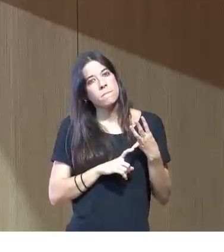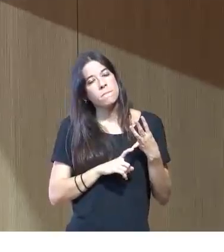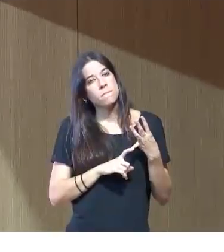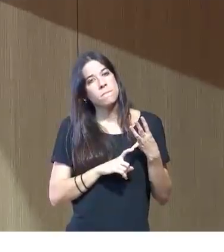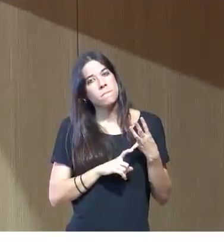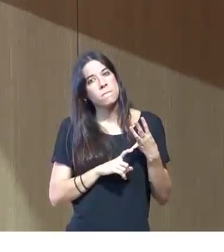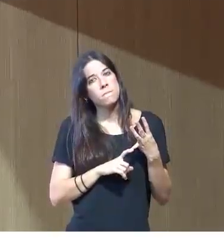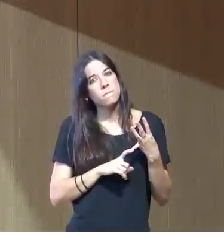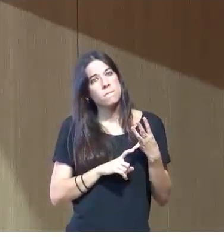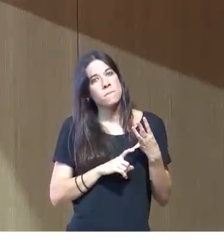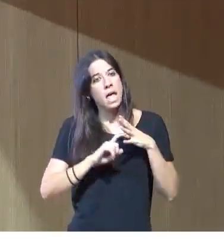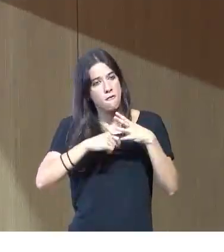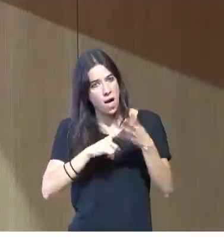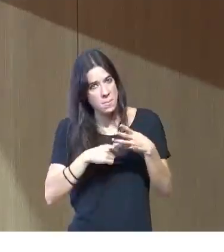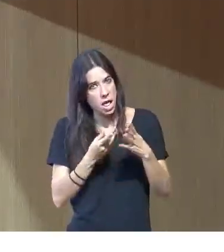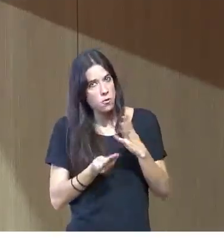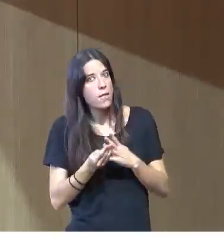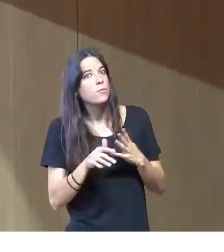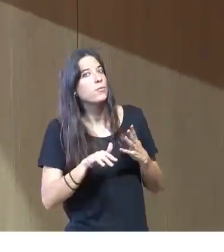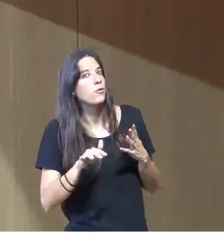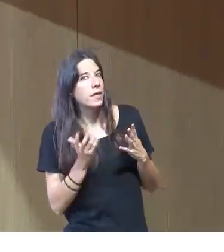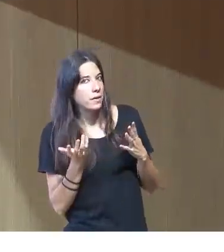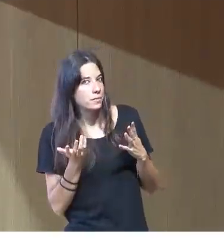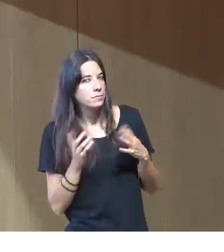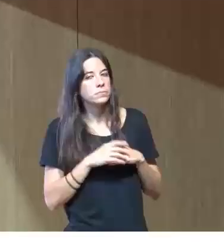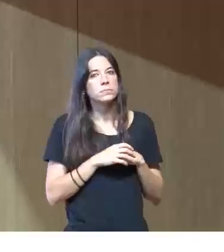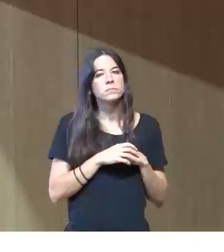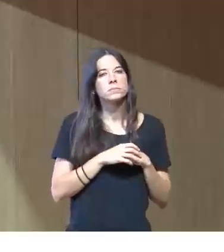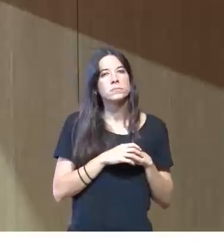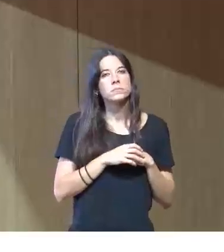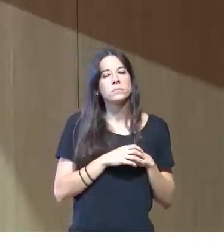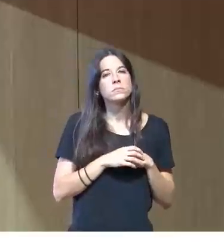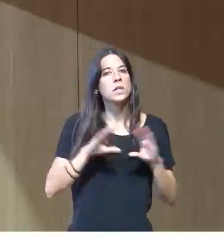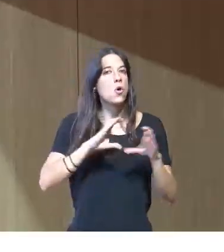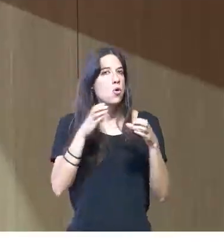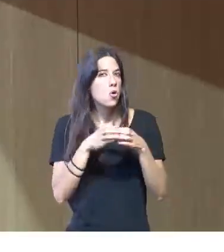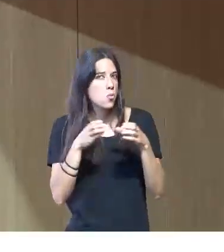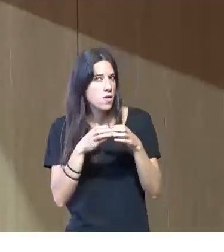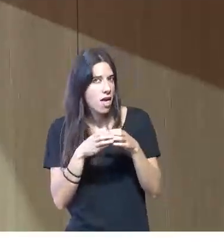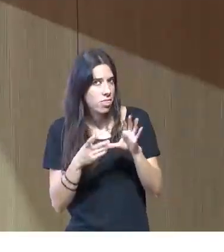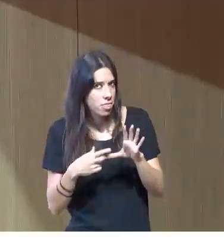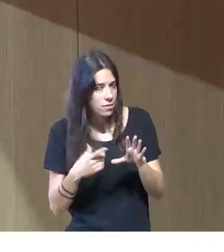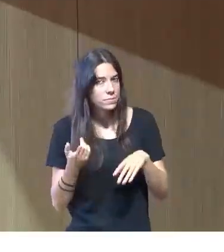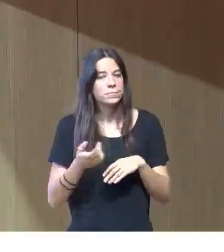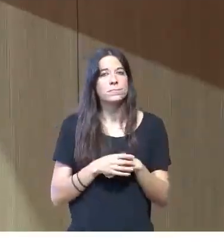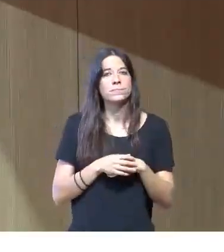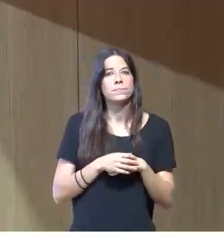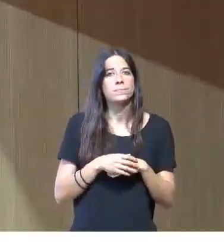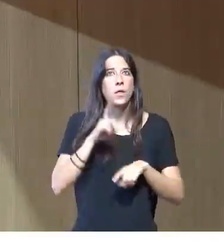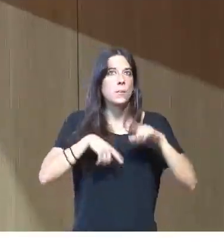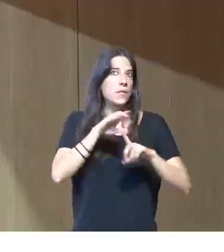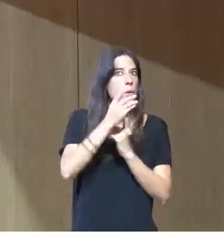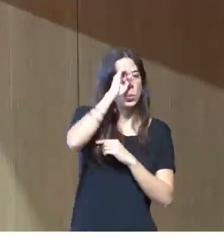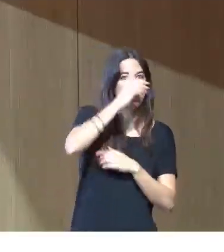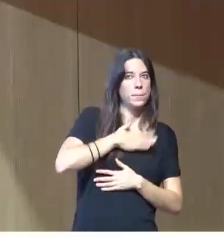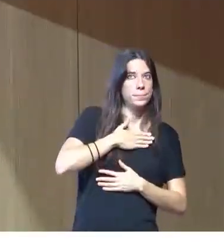en la que una persona ha nacido aparte de eso está la comunidad en la que se culturiza y